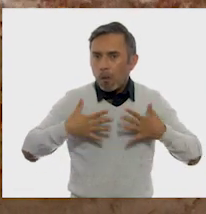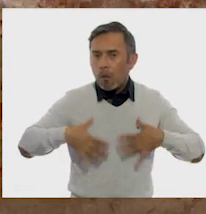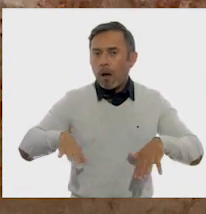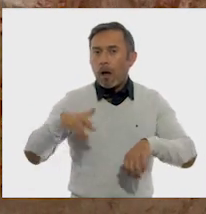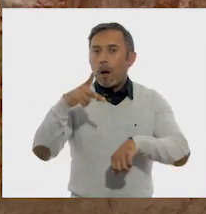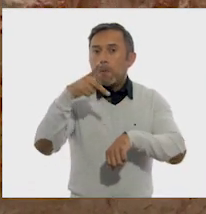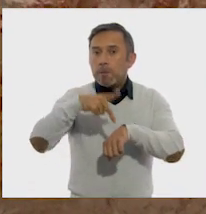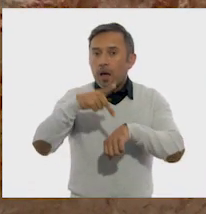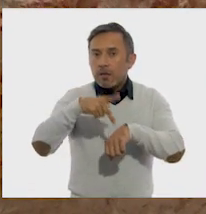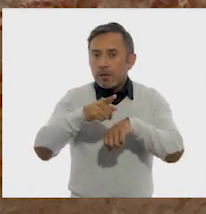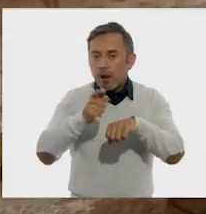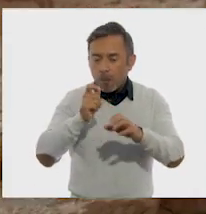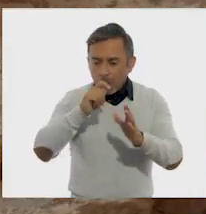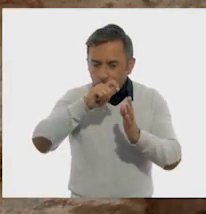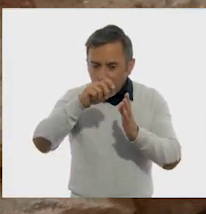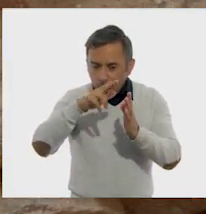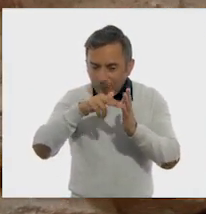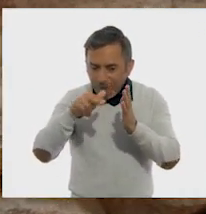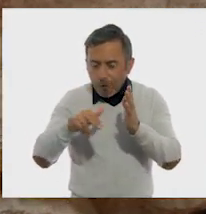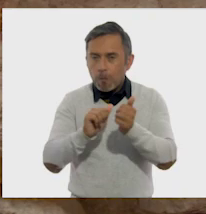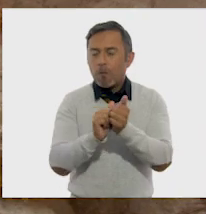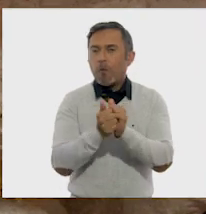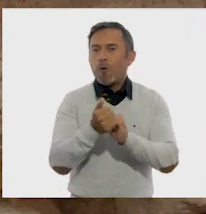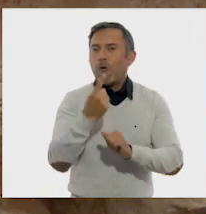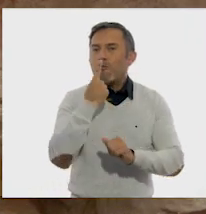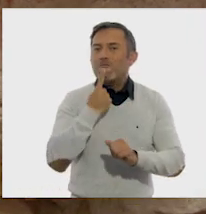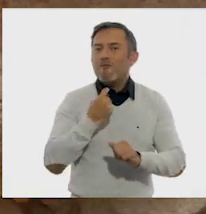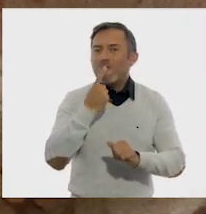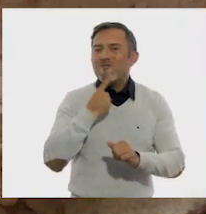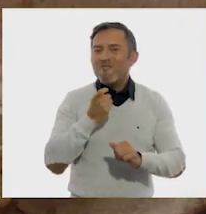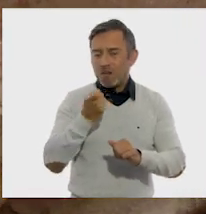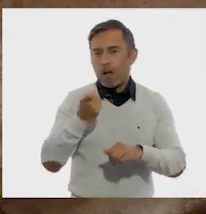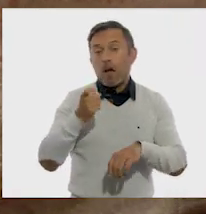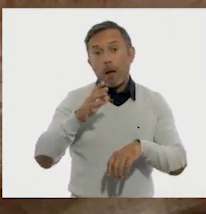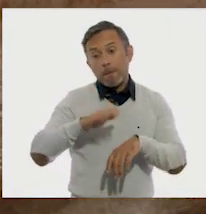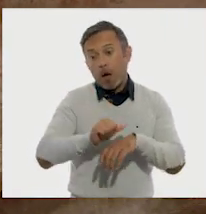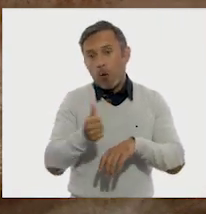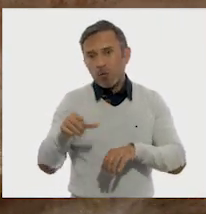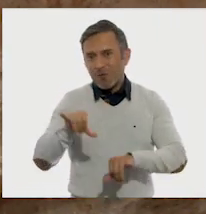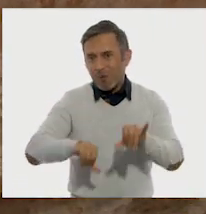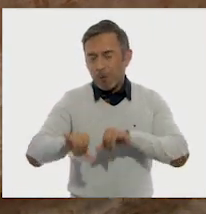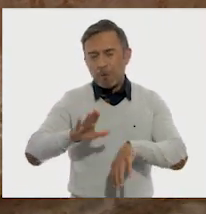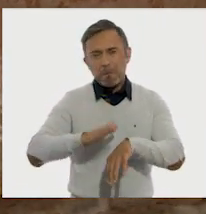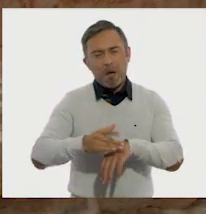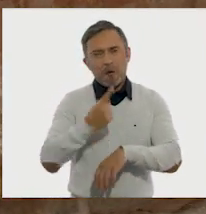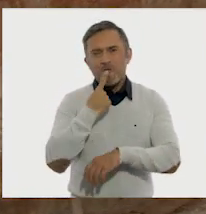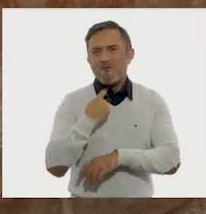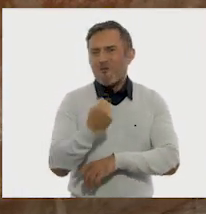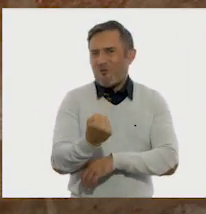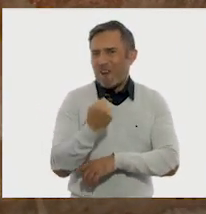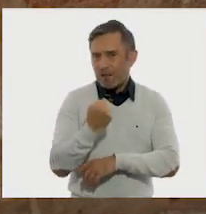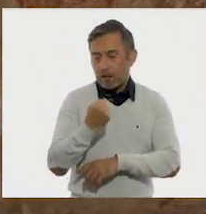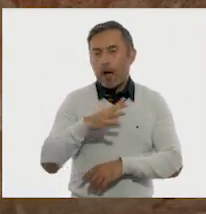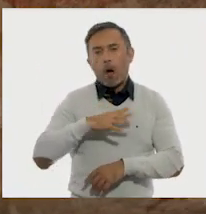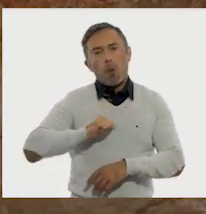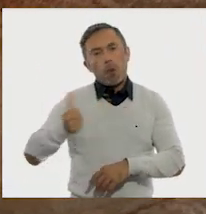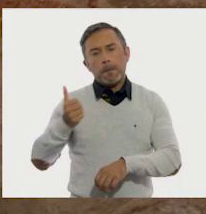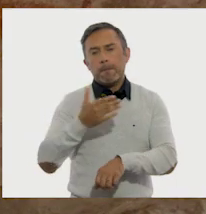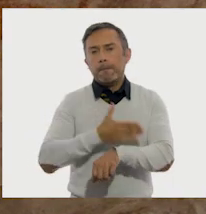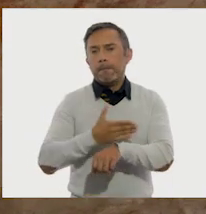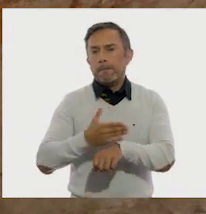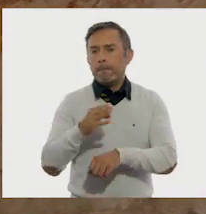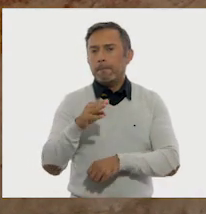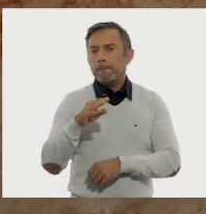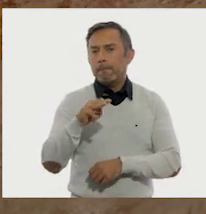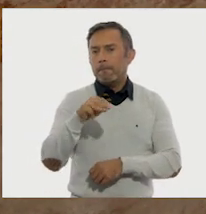roja. Como es la matacora también, es más fuerte todavía el color. El palo blanco también. Cosa que